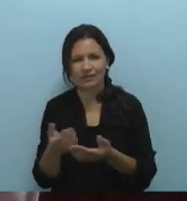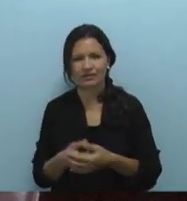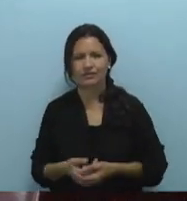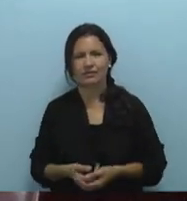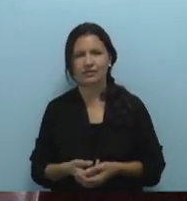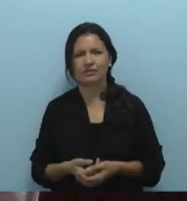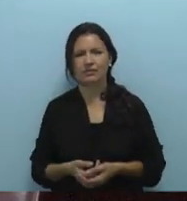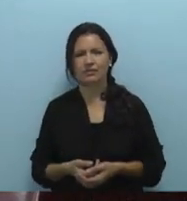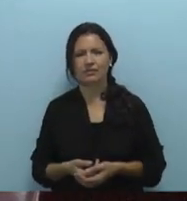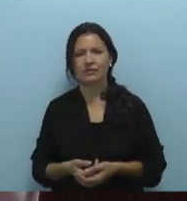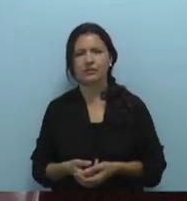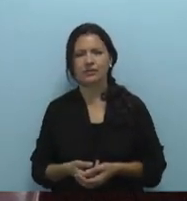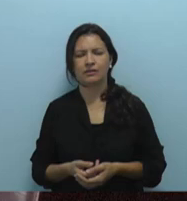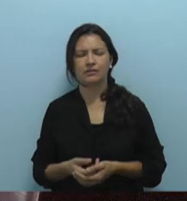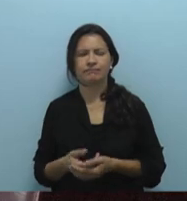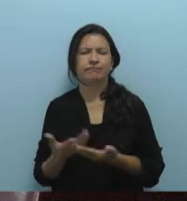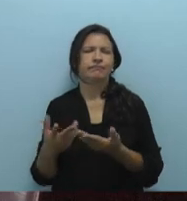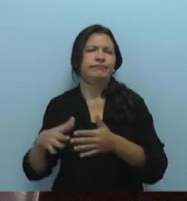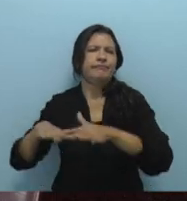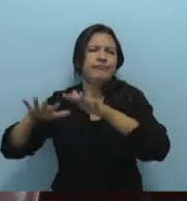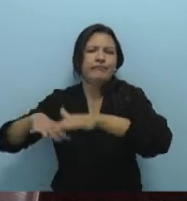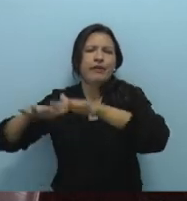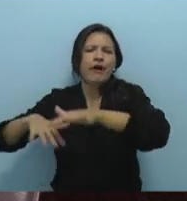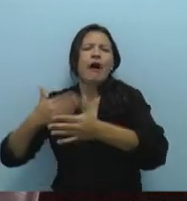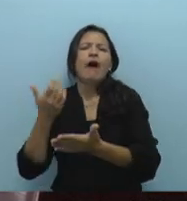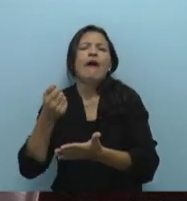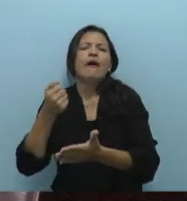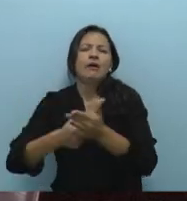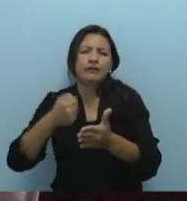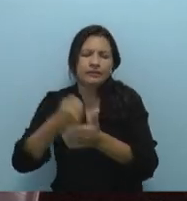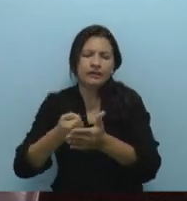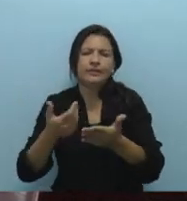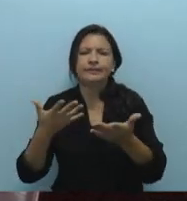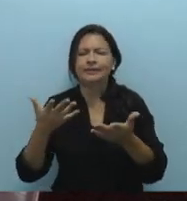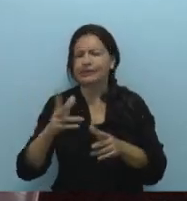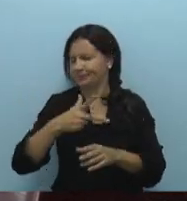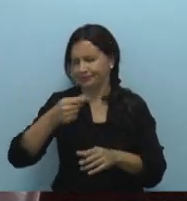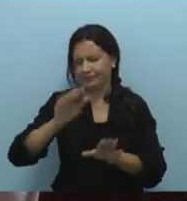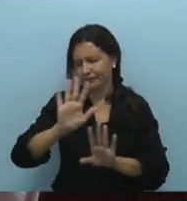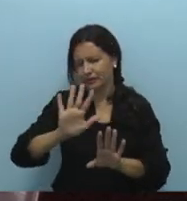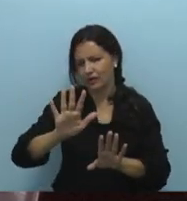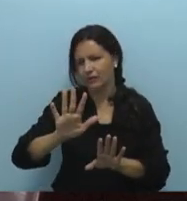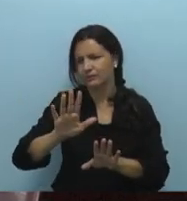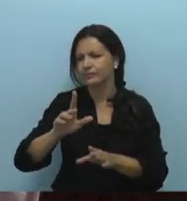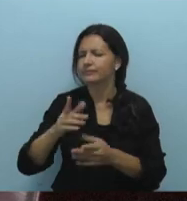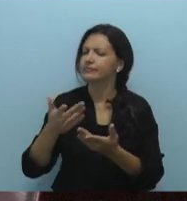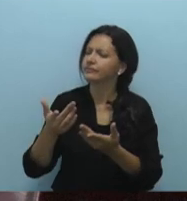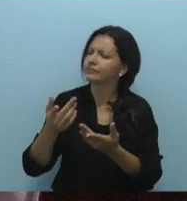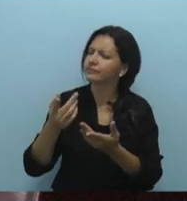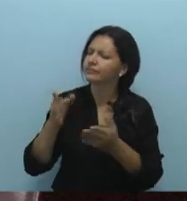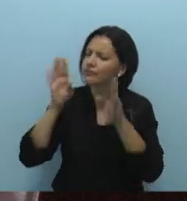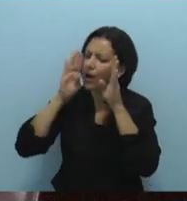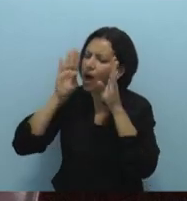escuchar protestas ni agresiones infundadas, es simplemente poner el